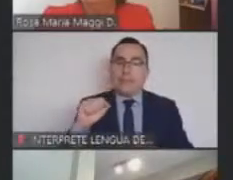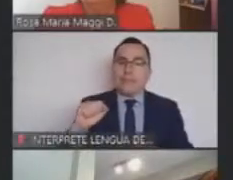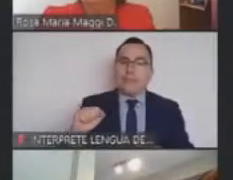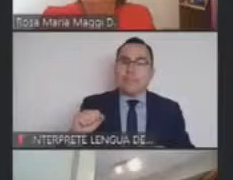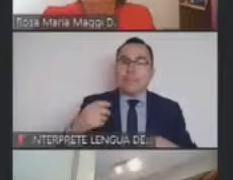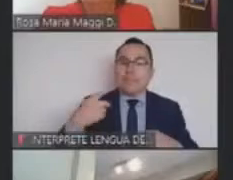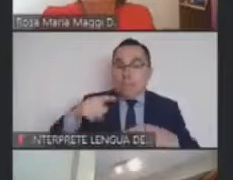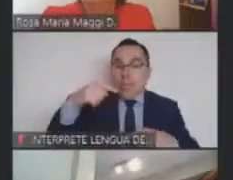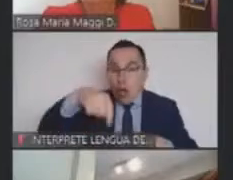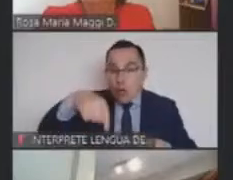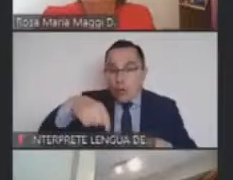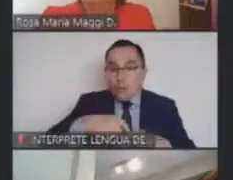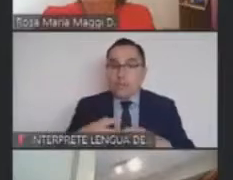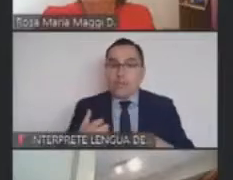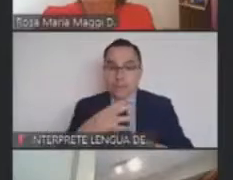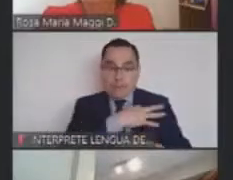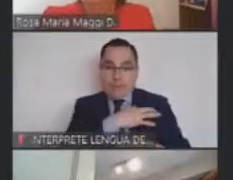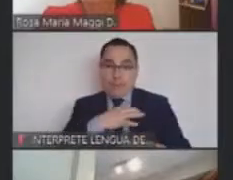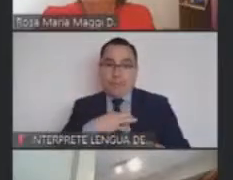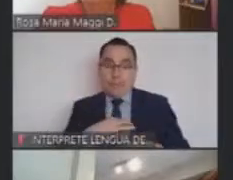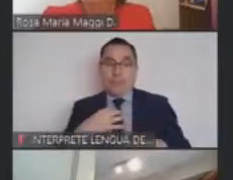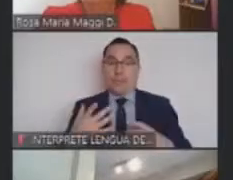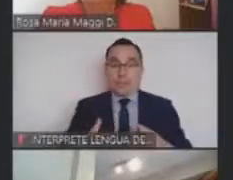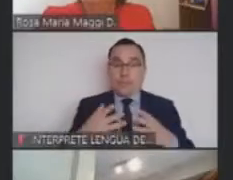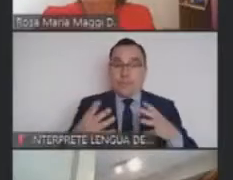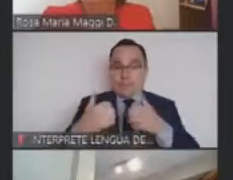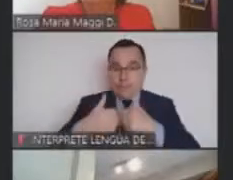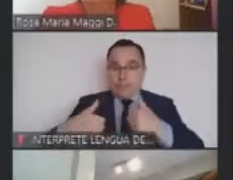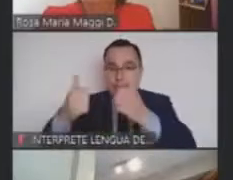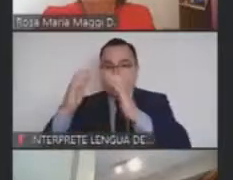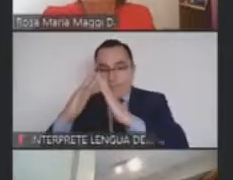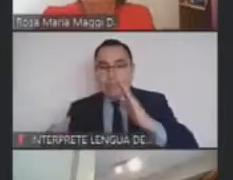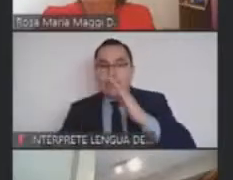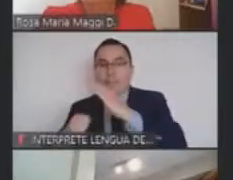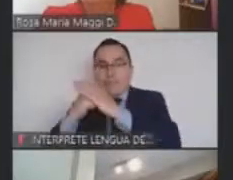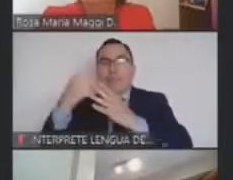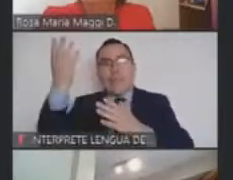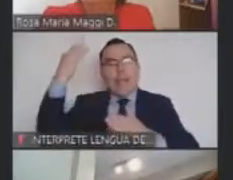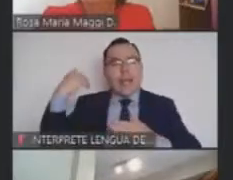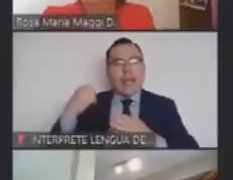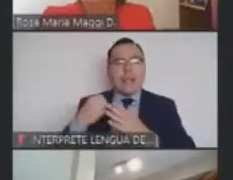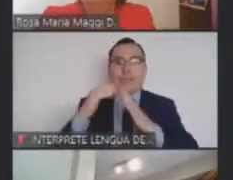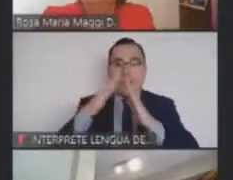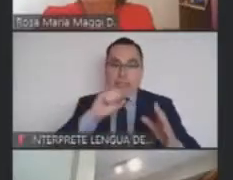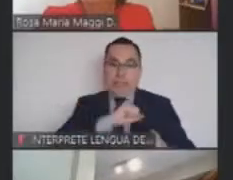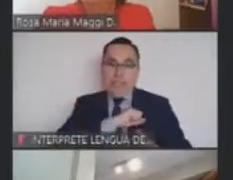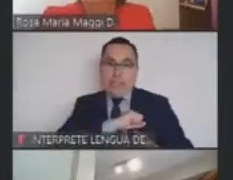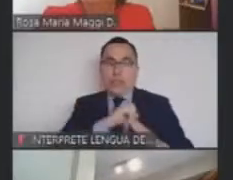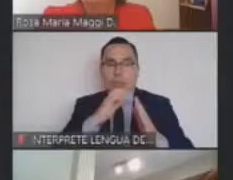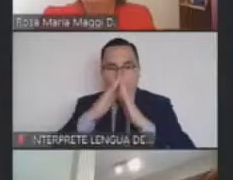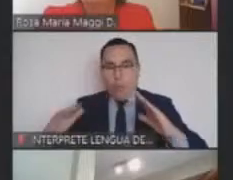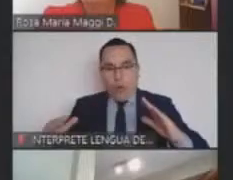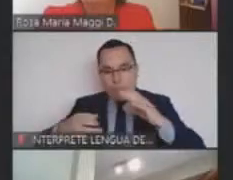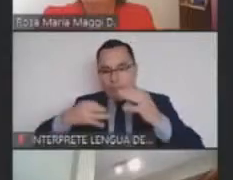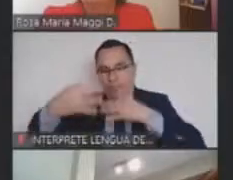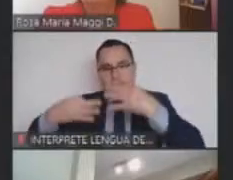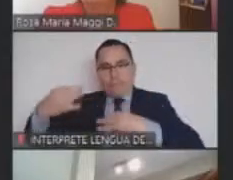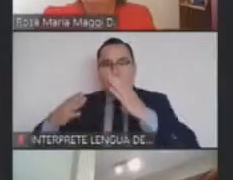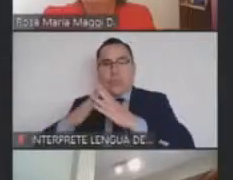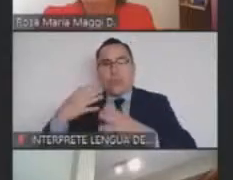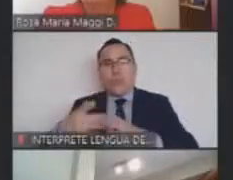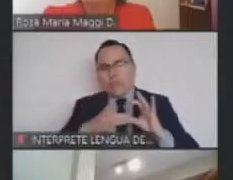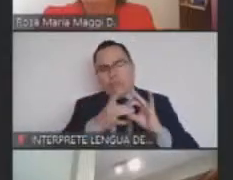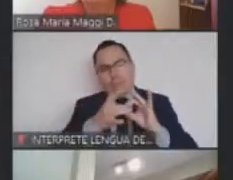Actualmente es ministro de la Corte Suprema, fue ministro de la Corte de Apelaciones de Santiago y desempeñó otros cargos en una larga carrera